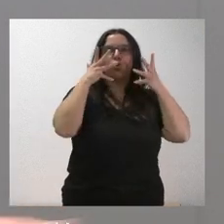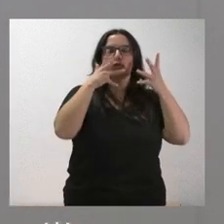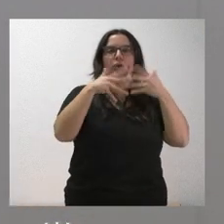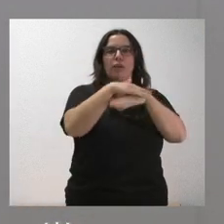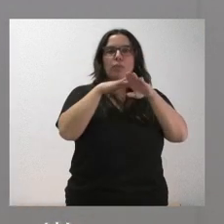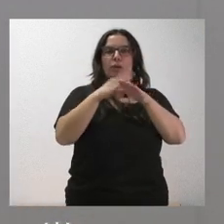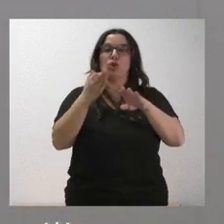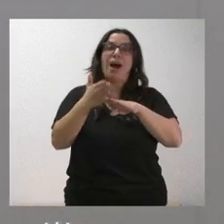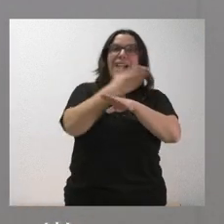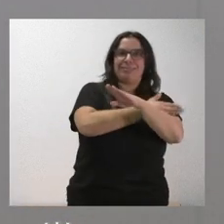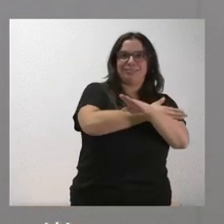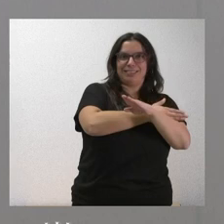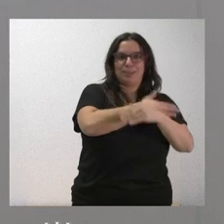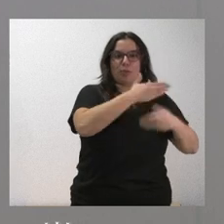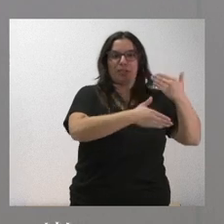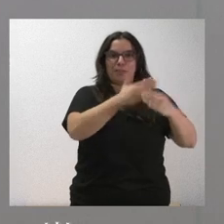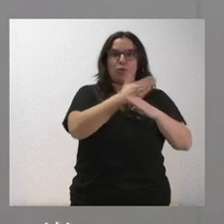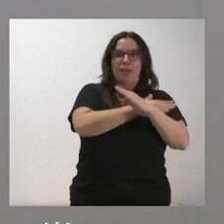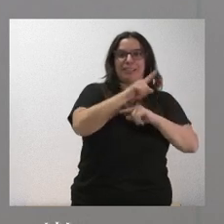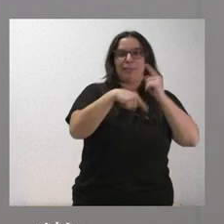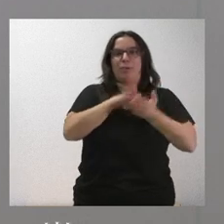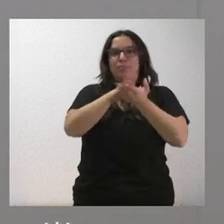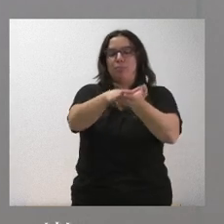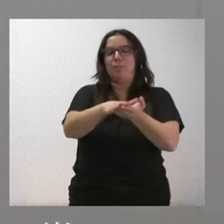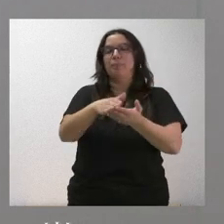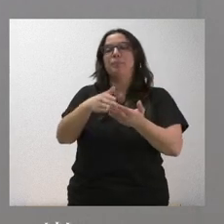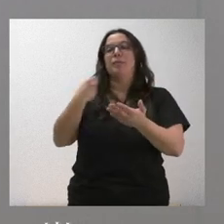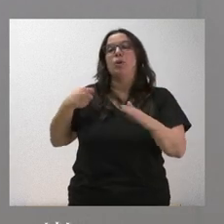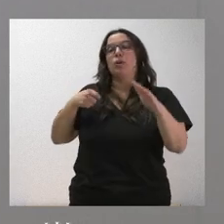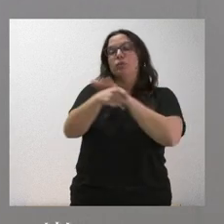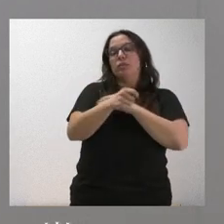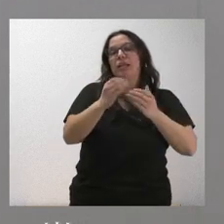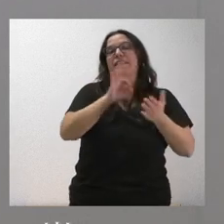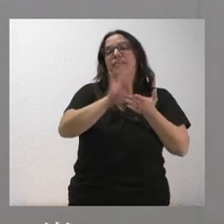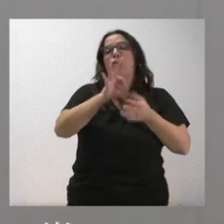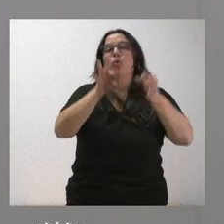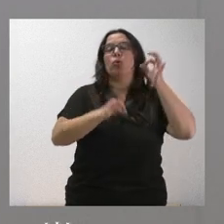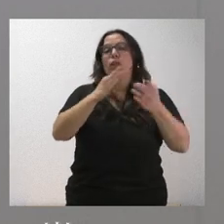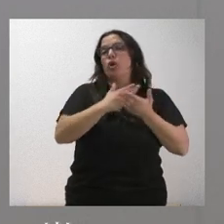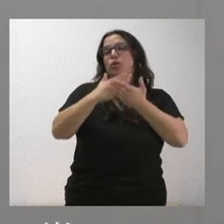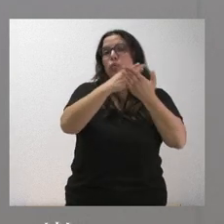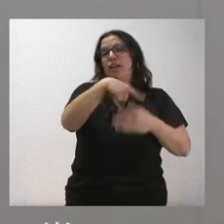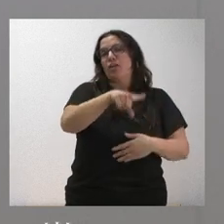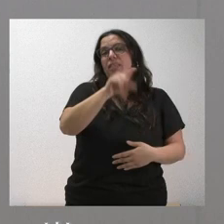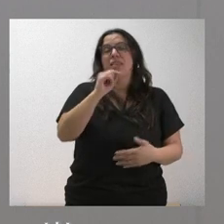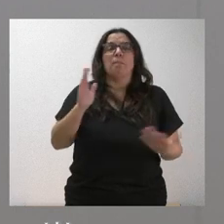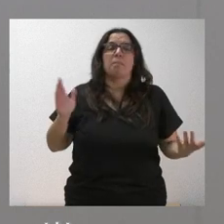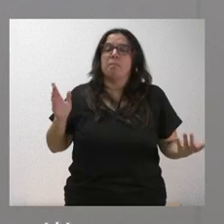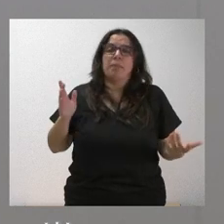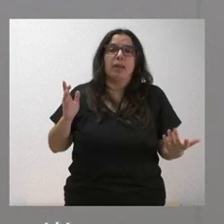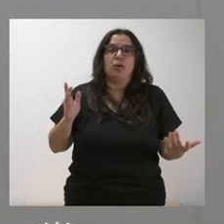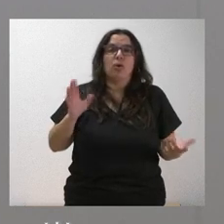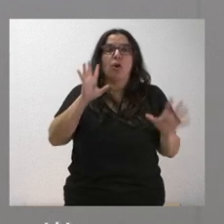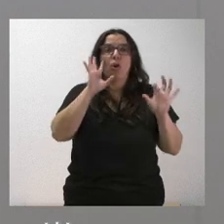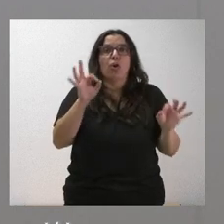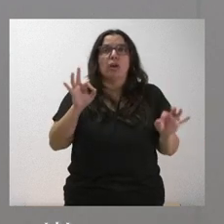previos por tanto fuera del Consejo de gobierno y el recurso lo estudiarán los servicios jurídicos y tomarán la decisión pero lógicamente